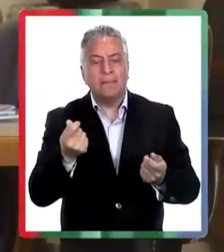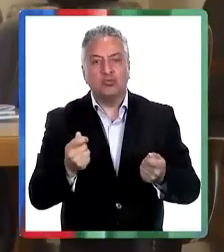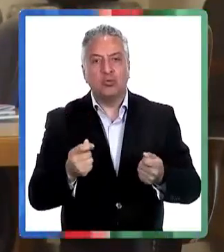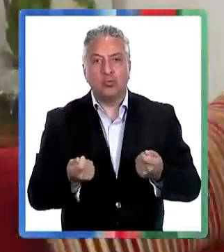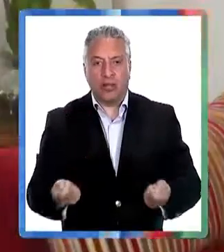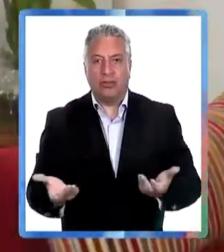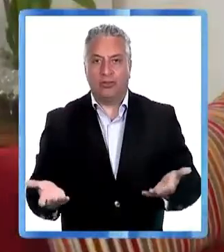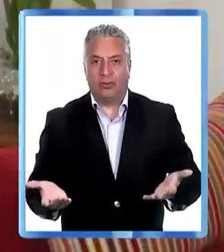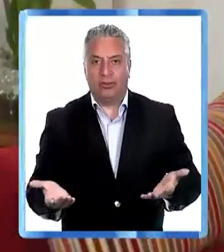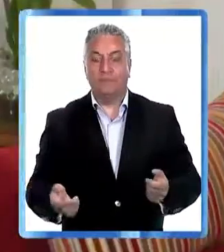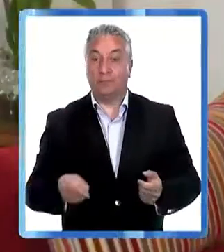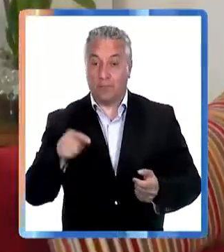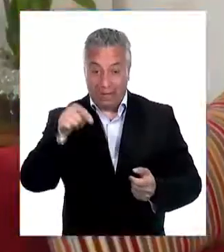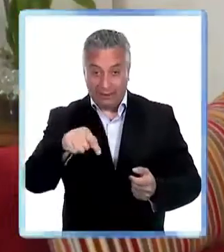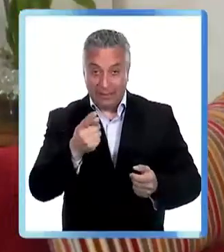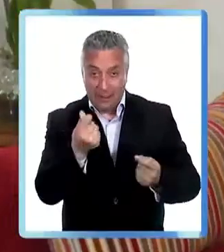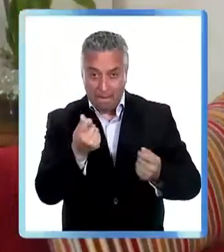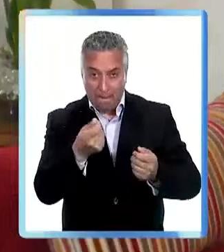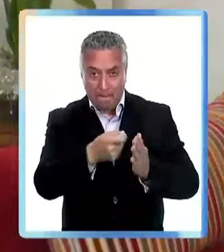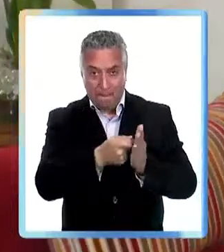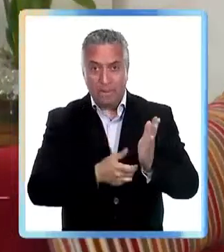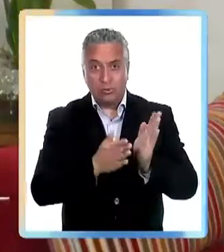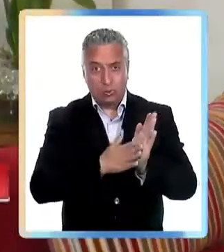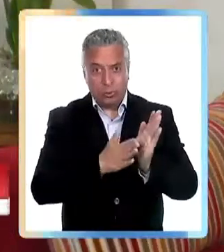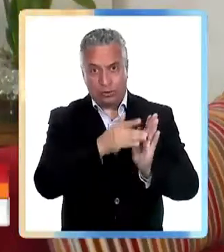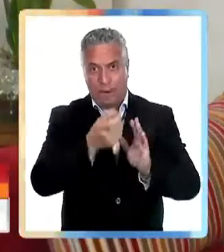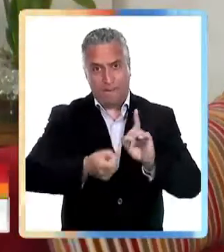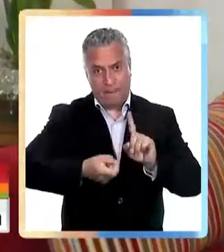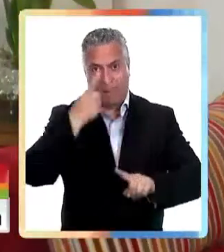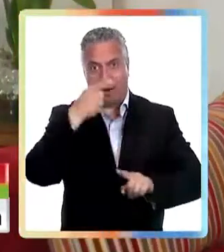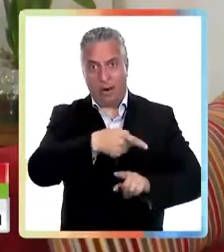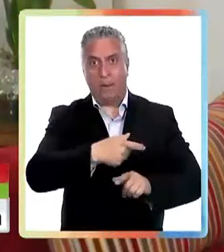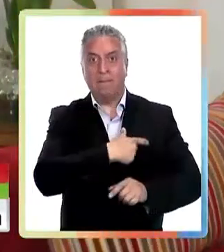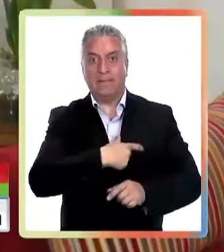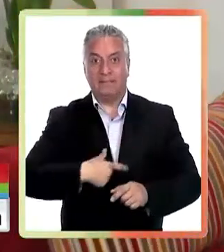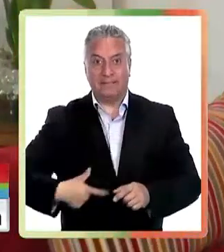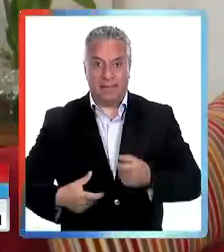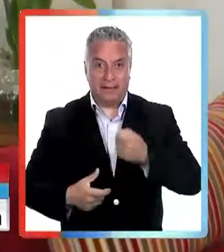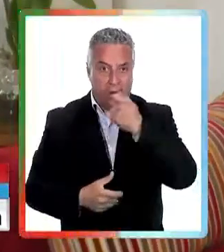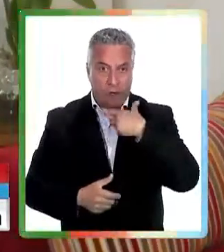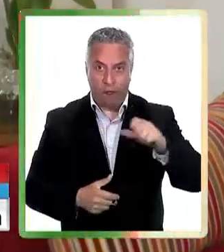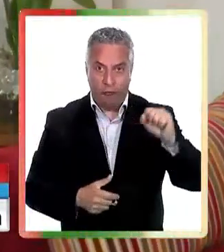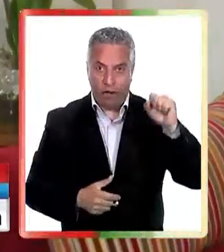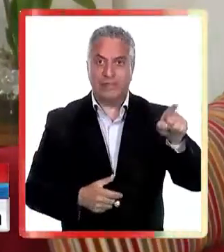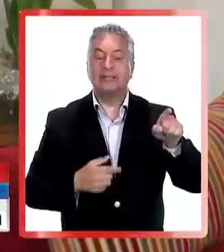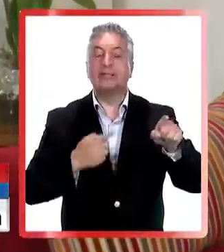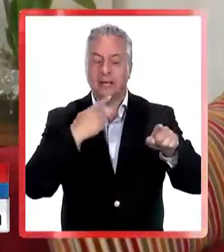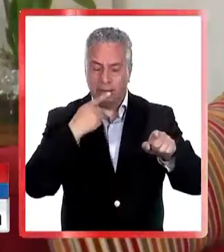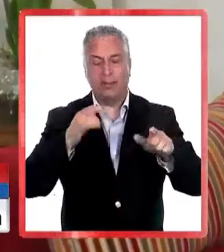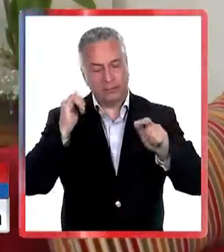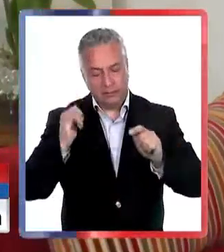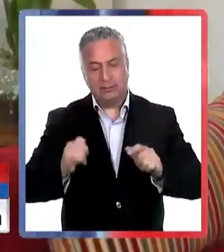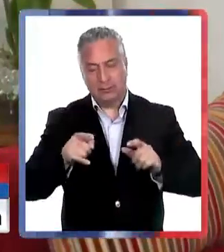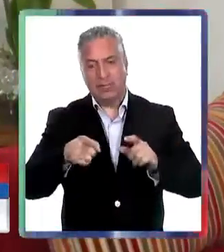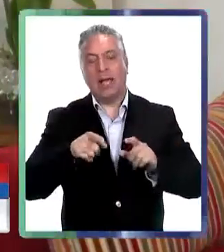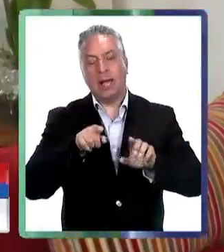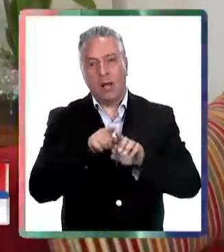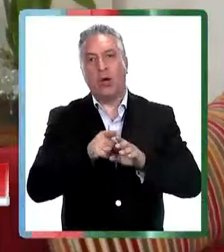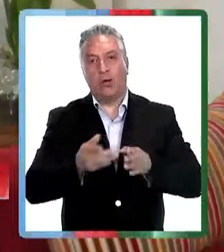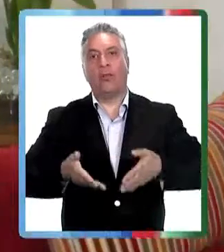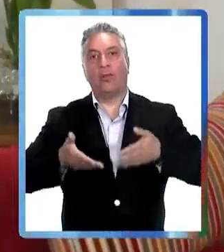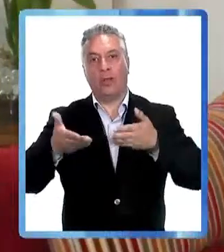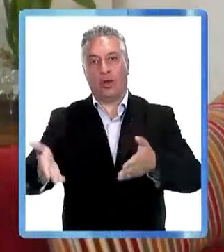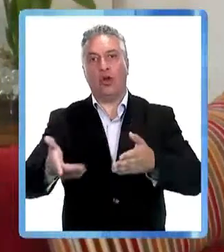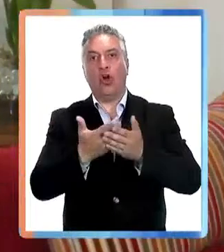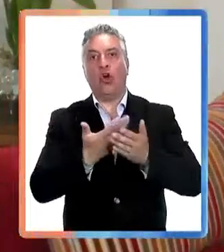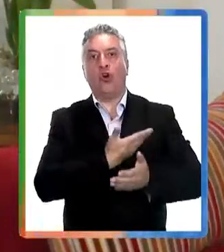presupuesto? Este primer presupuesto del presidente Boric, este año lo hemos vivido con el presupuesto que